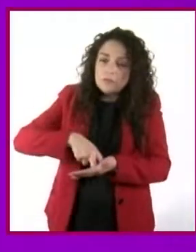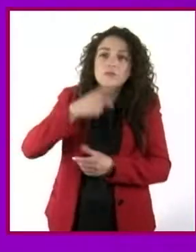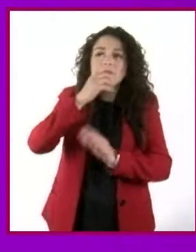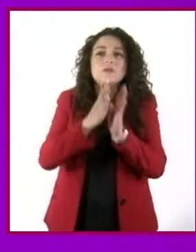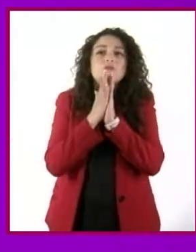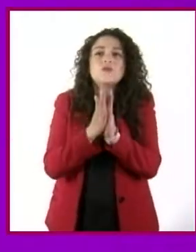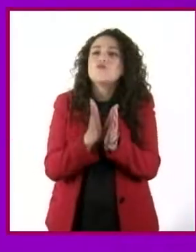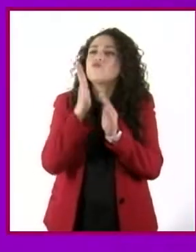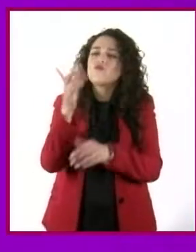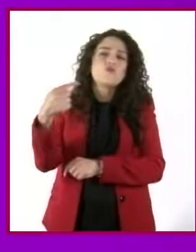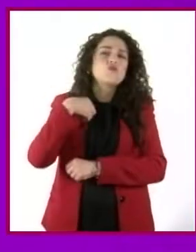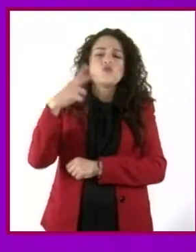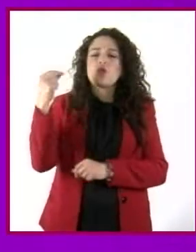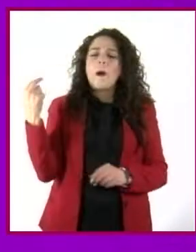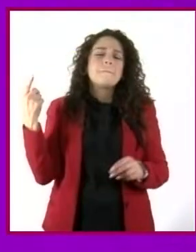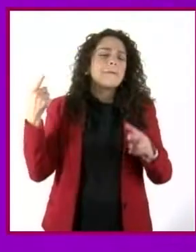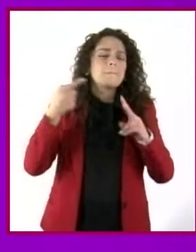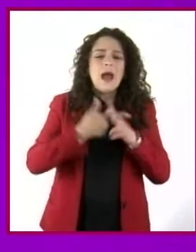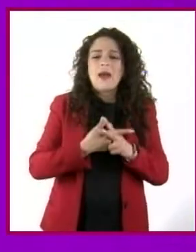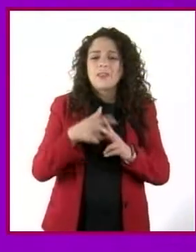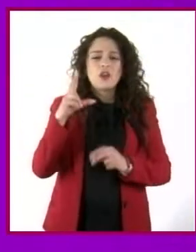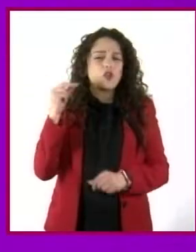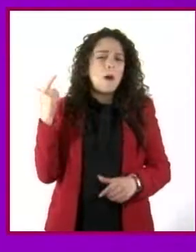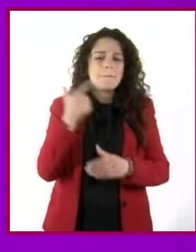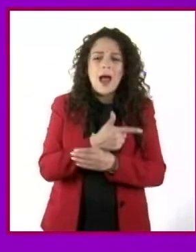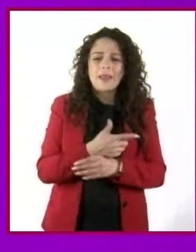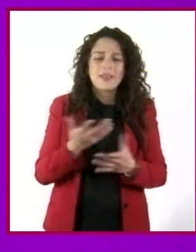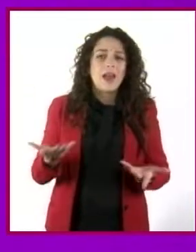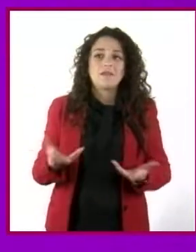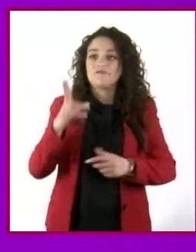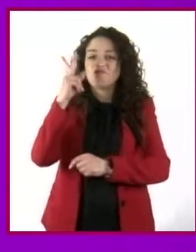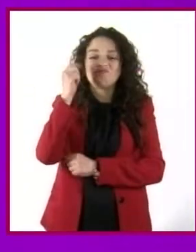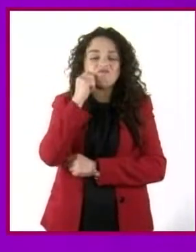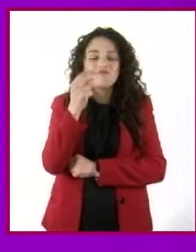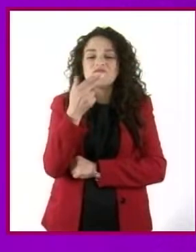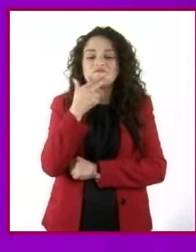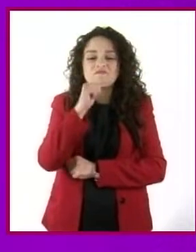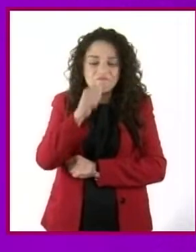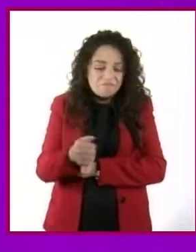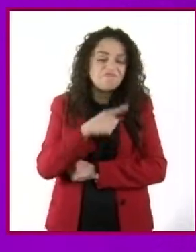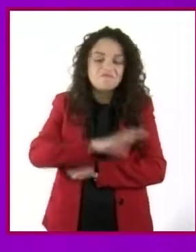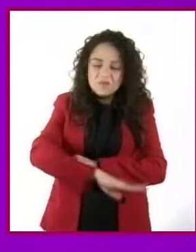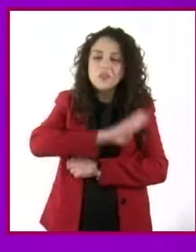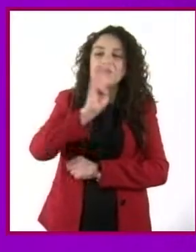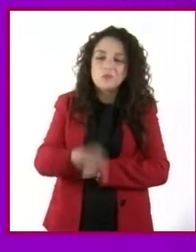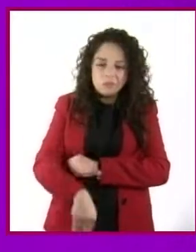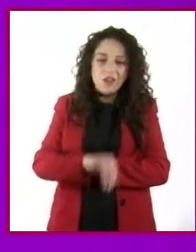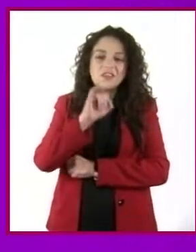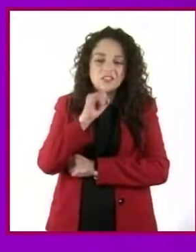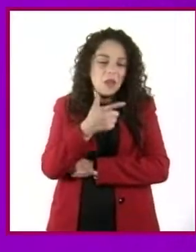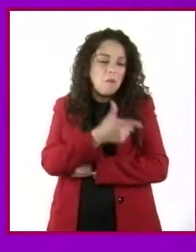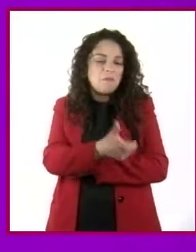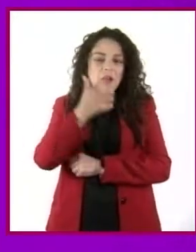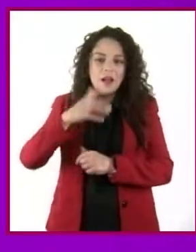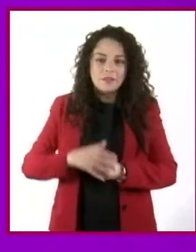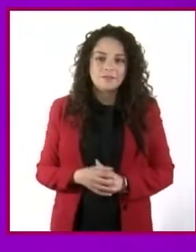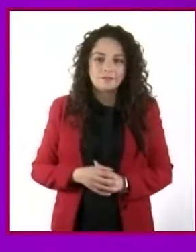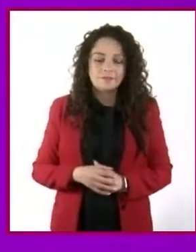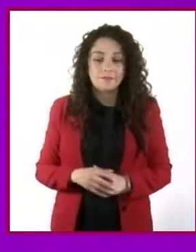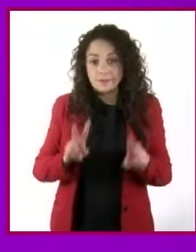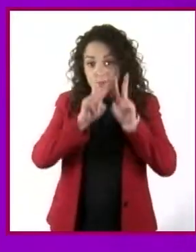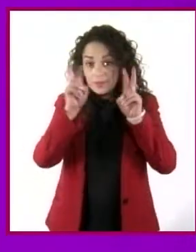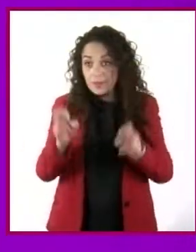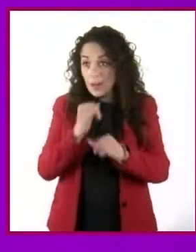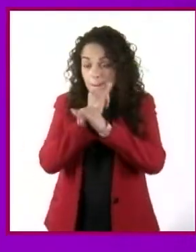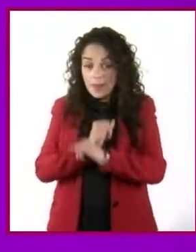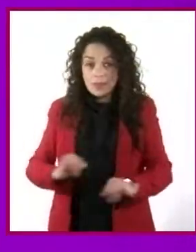me maten! De nada le sirvió al pobre. De todas maneras lo mataron. En materia de la independencia, los informes